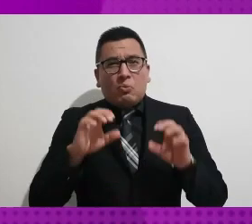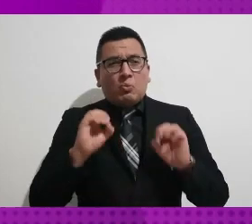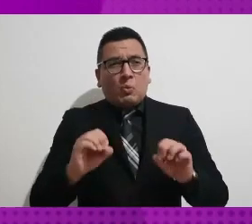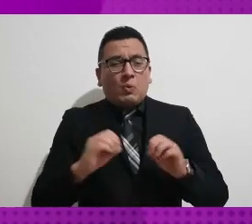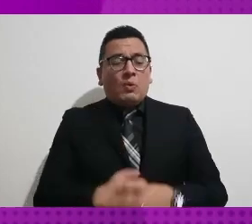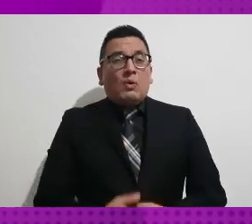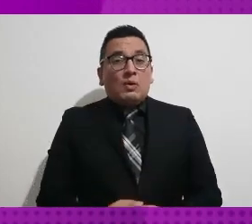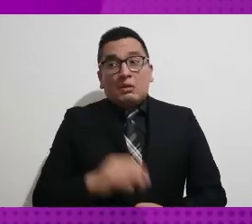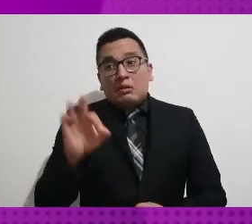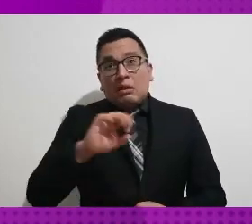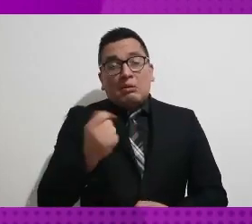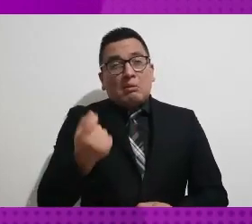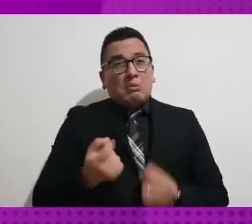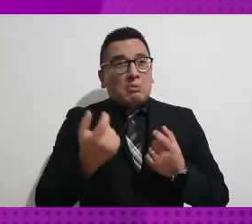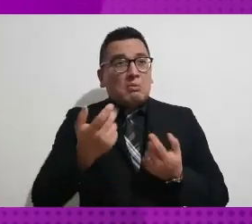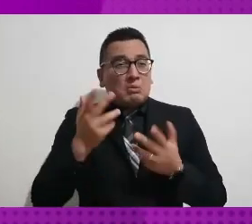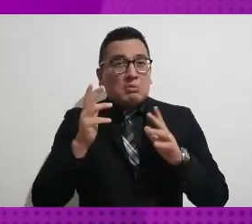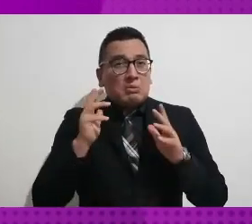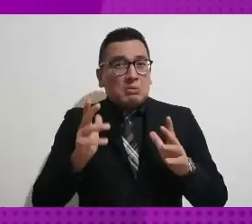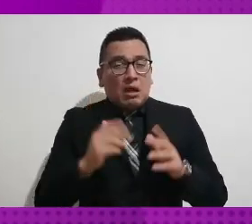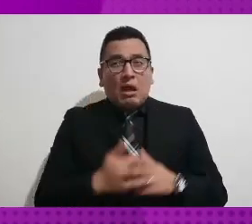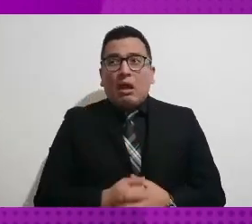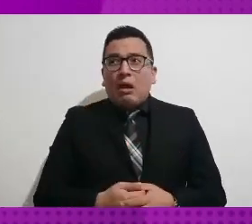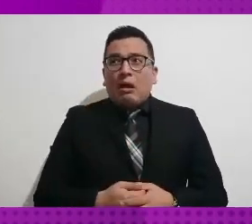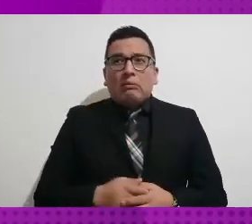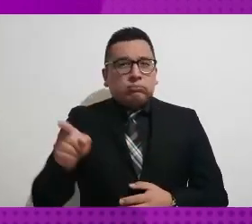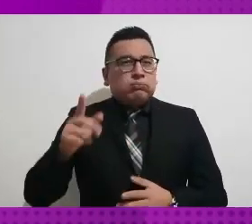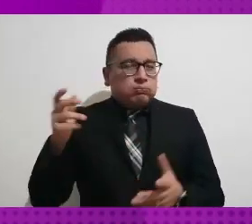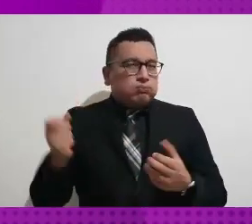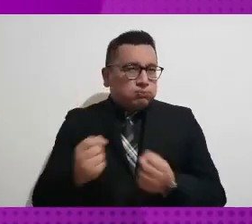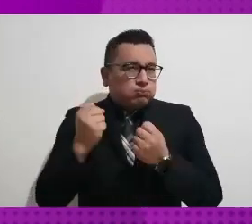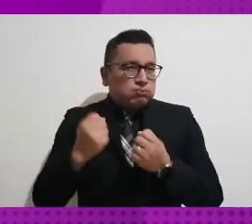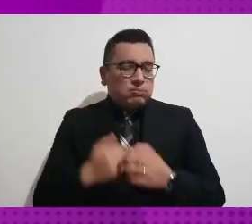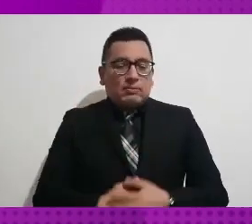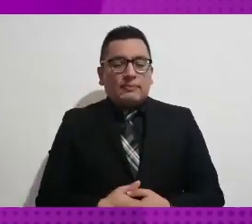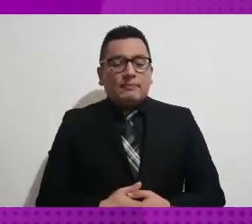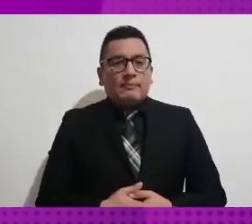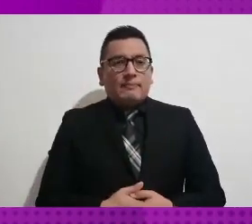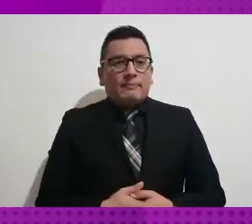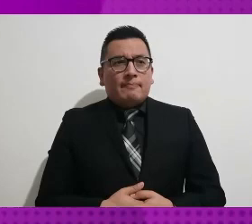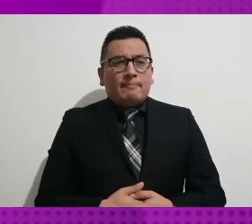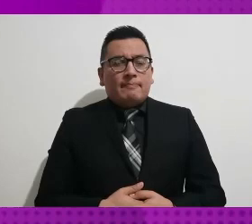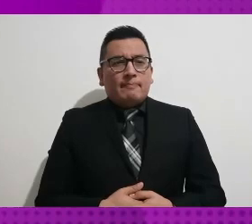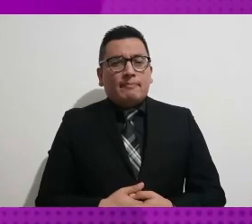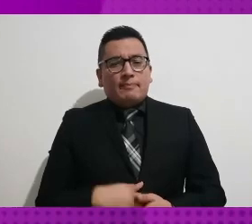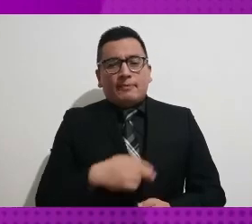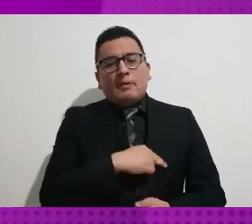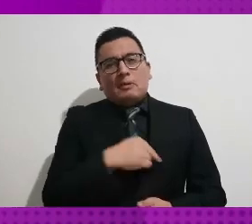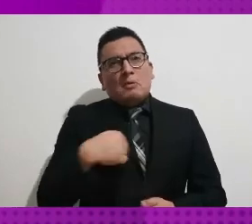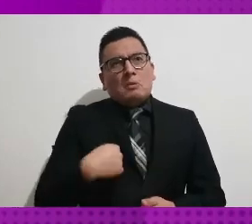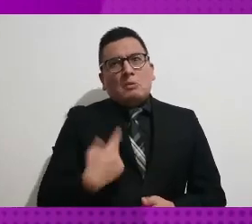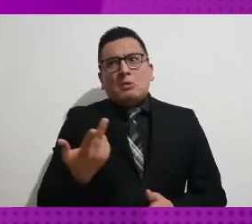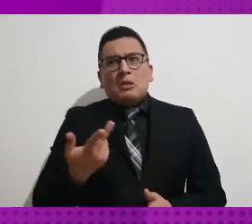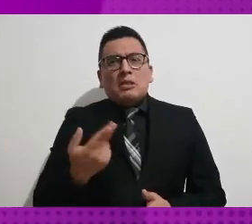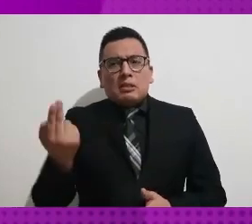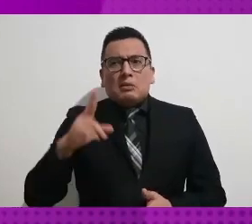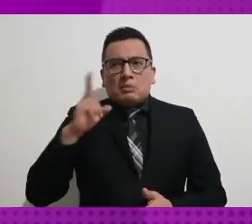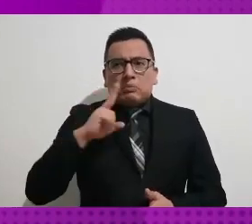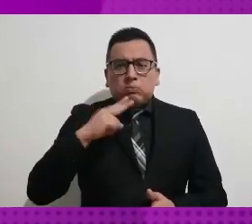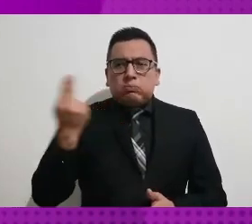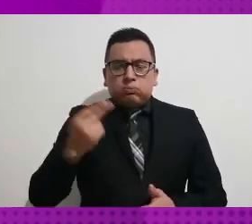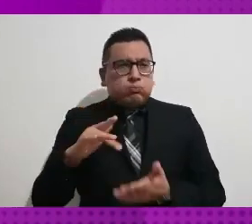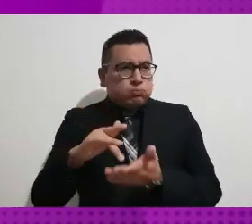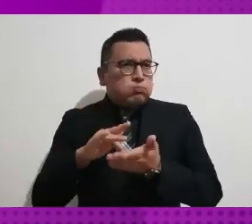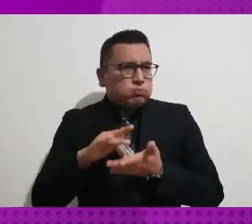ya son elegibles, ¿no?". Entonces, nosotros hacemos política, ahorita estamos haciendo política, ¿verdad? Estamos buscando el bien